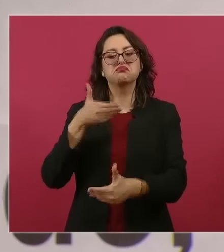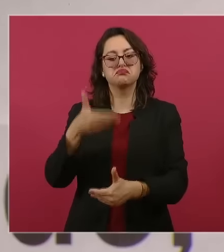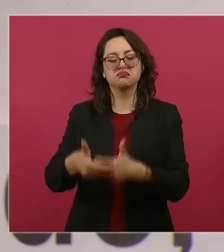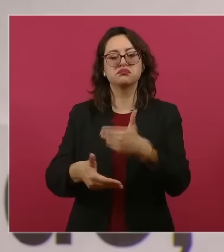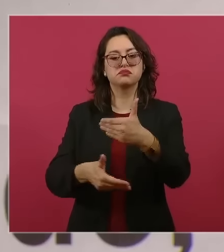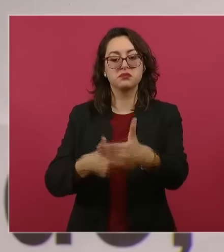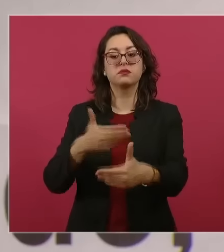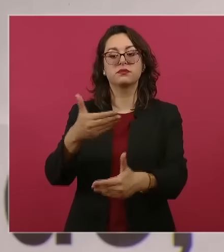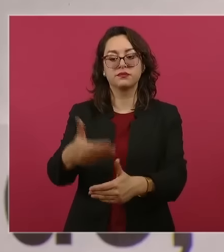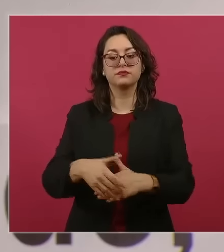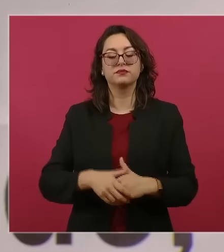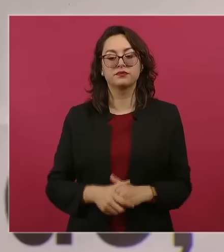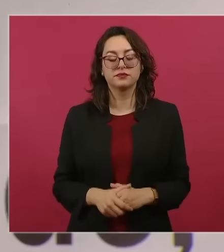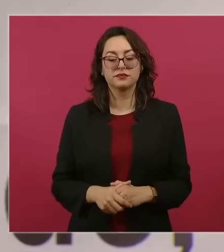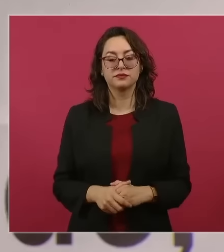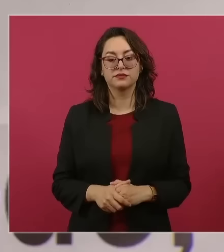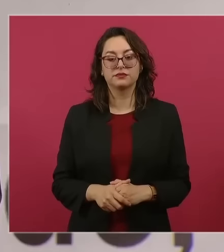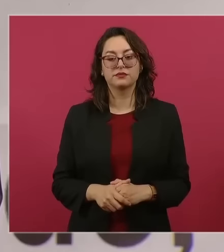El pacto